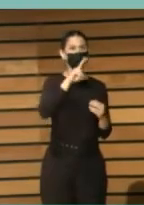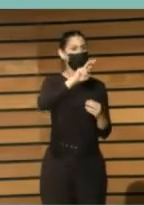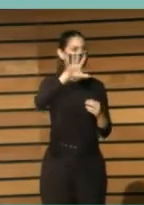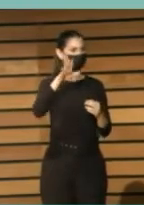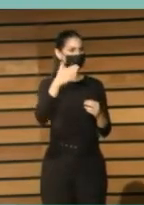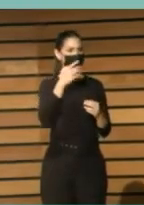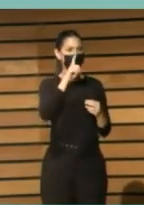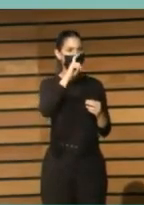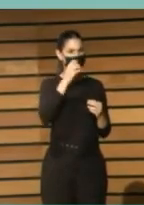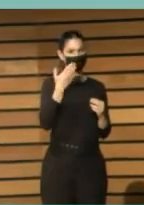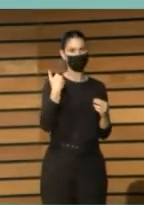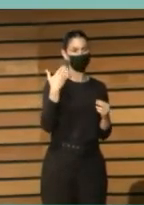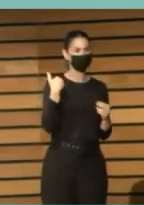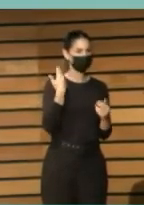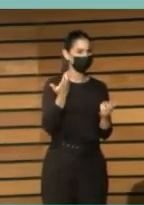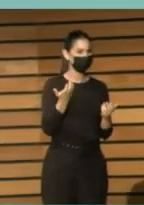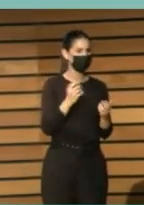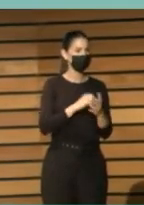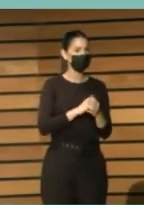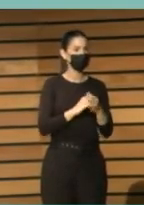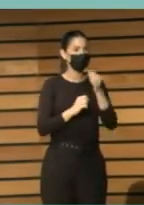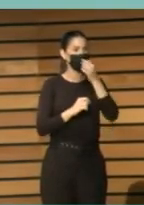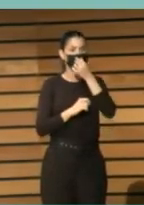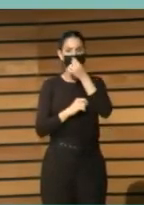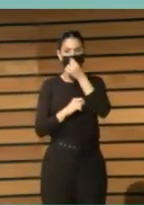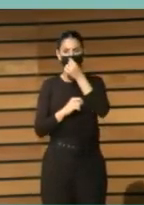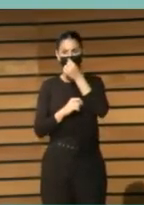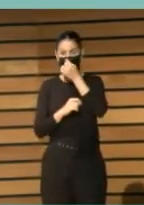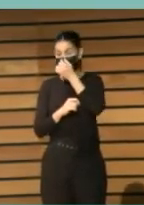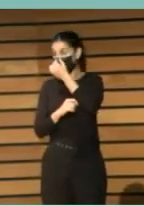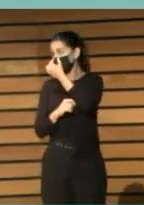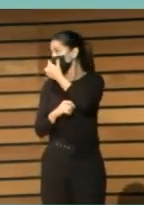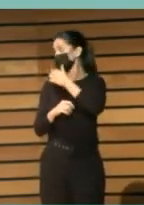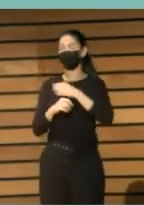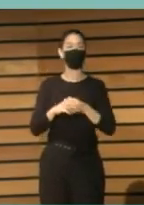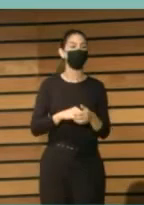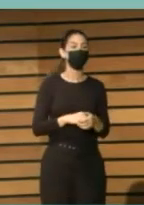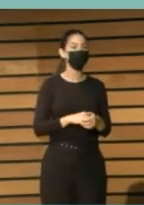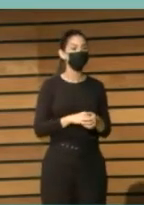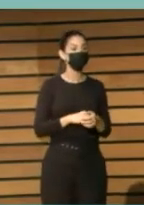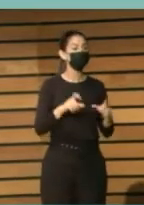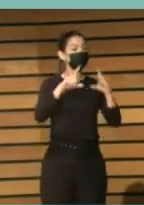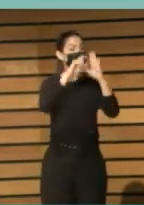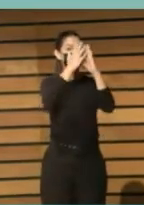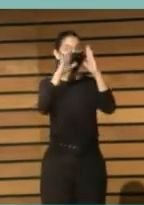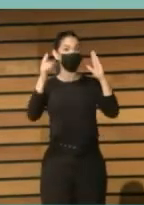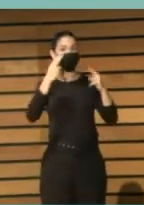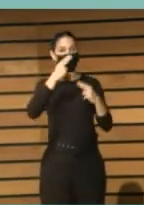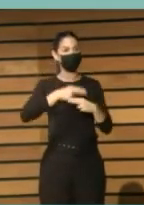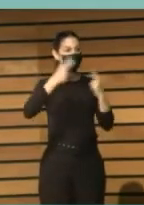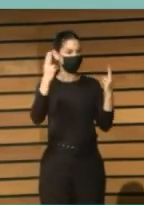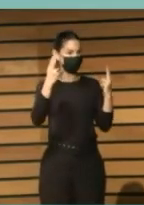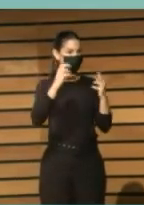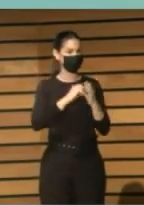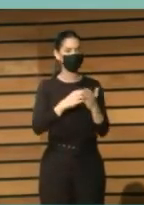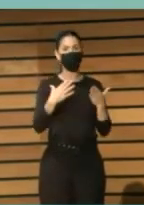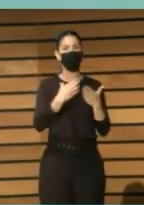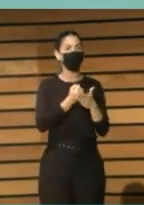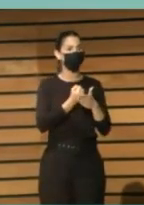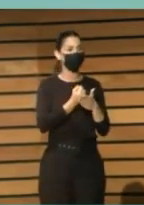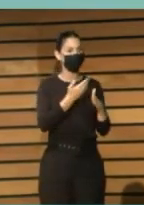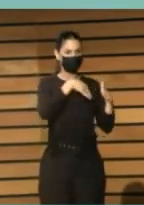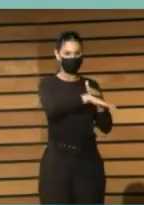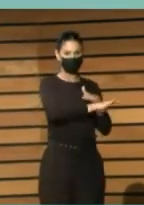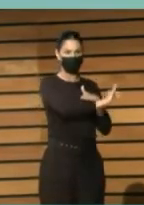más famoso, y los valores están todos ahí. El de biblioteca pública. Sí, el de biblioteca pública. Uh-huh. Están todos ahí. Y después, en segundo